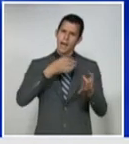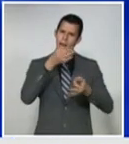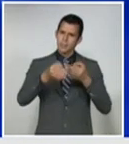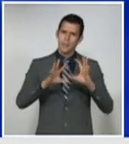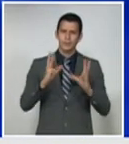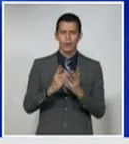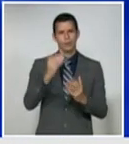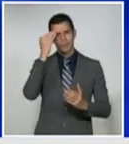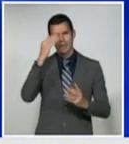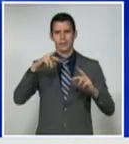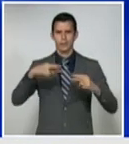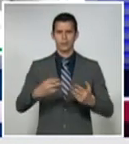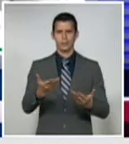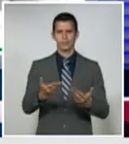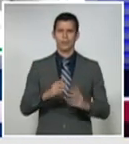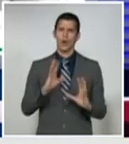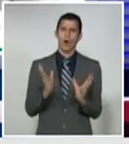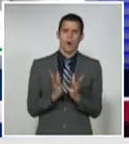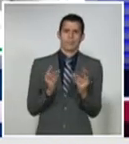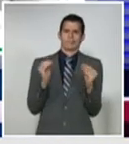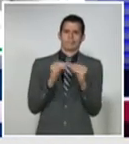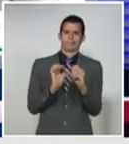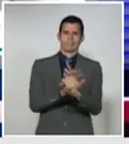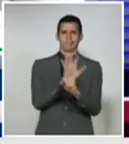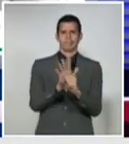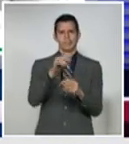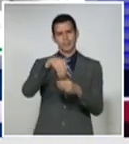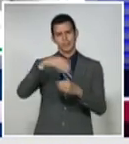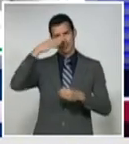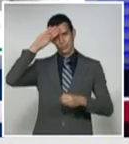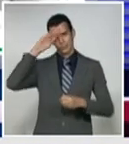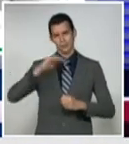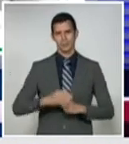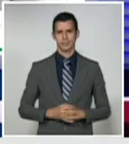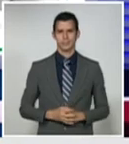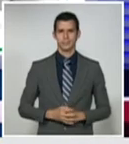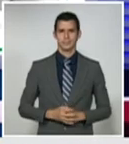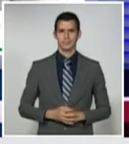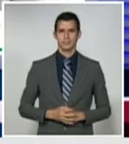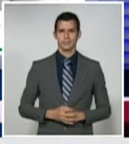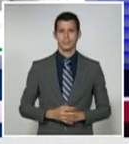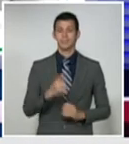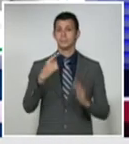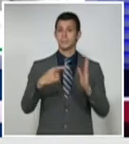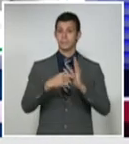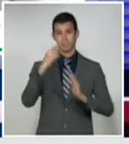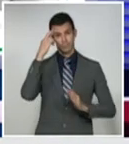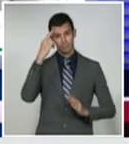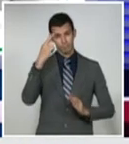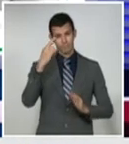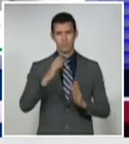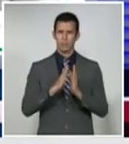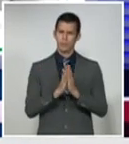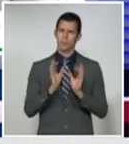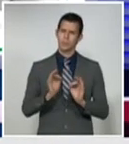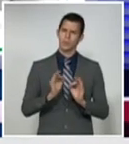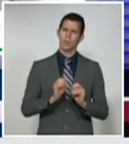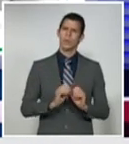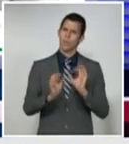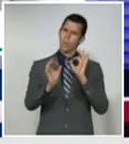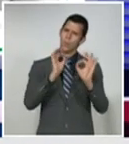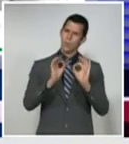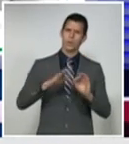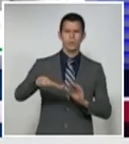otros detalles sobre la situación epidemiológica en el país. Y a esta hora siempre a usted recordarle nuestro mensaje de prevención. Cuide mucho